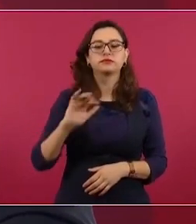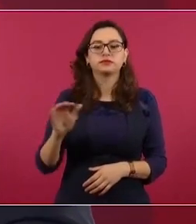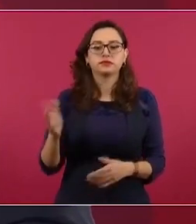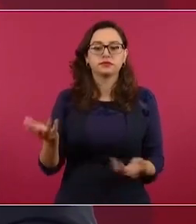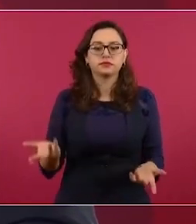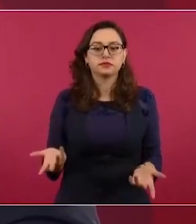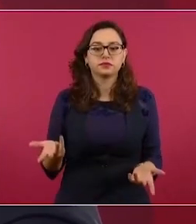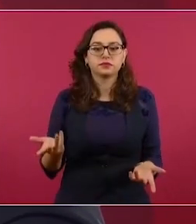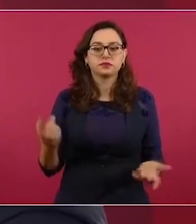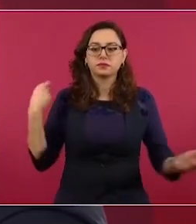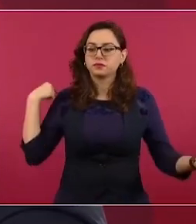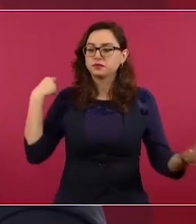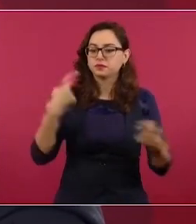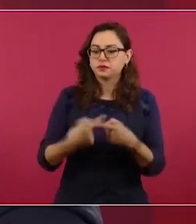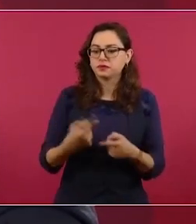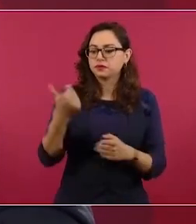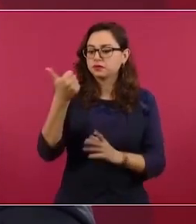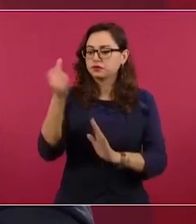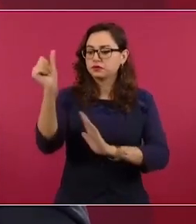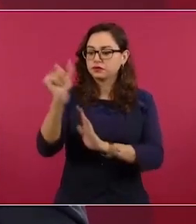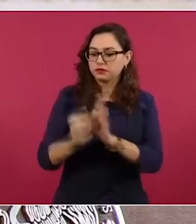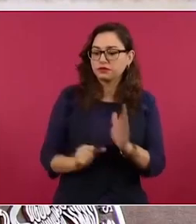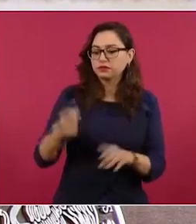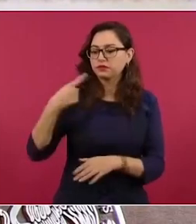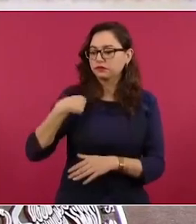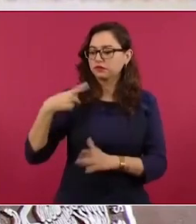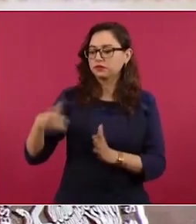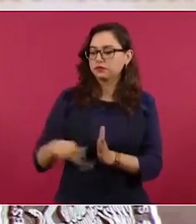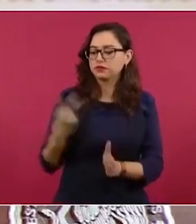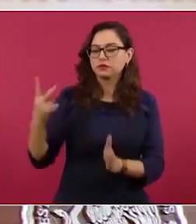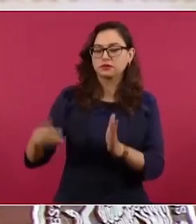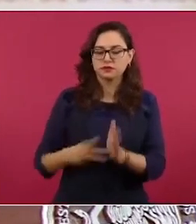6 meses he ido en 2 ocasiones